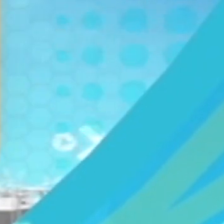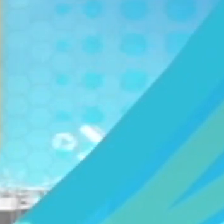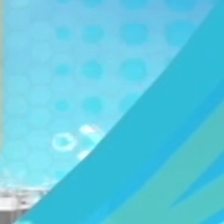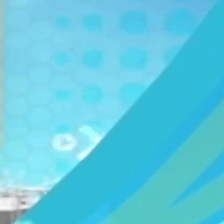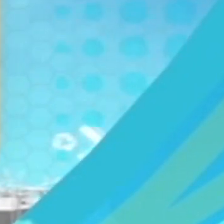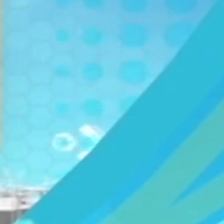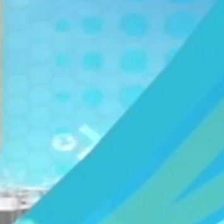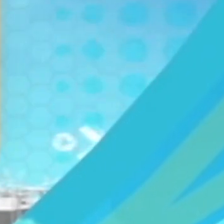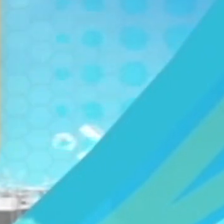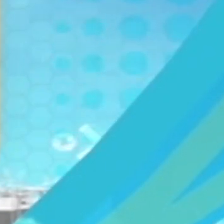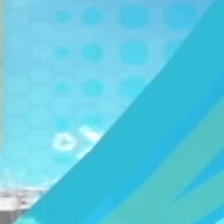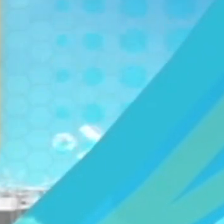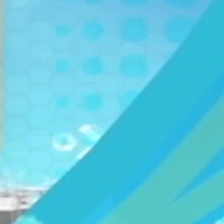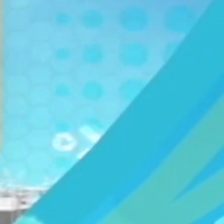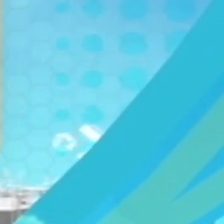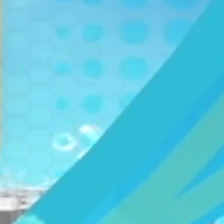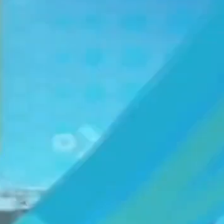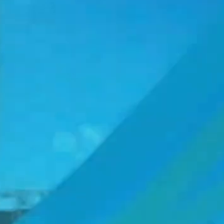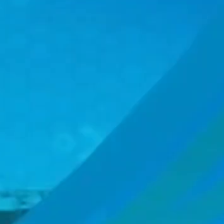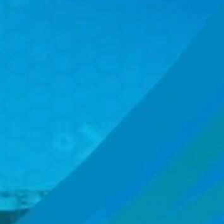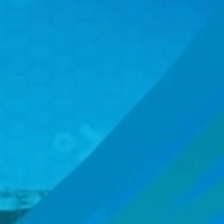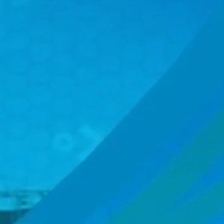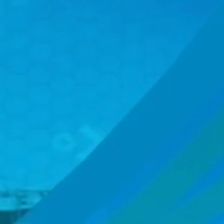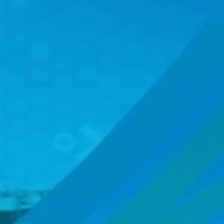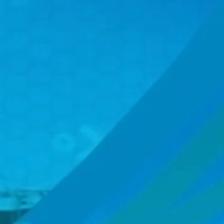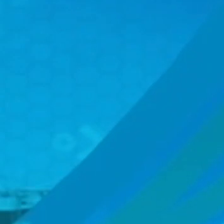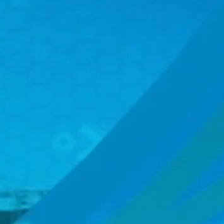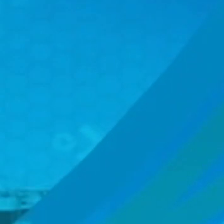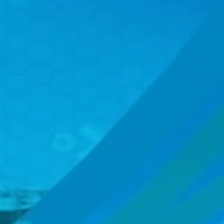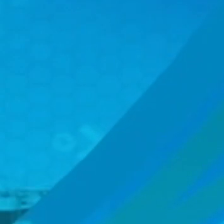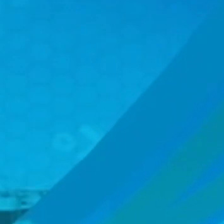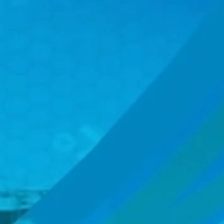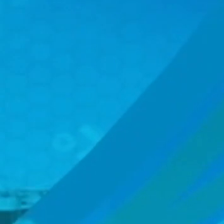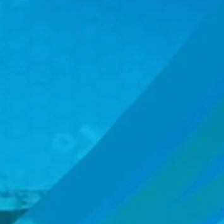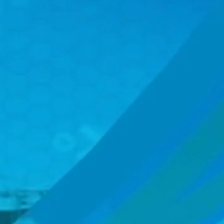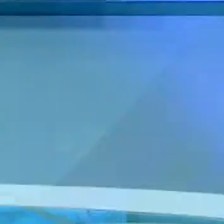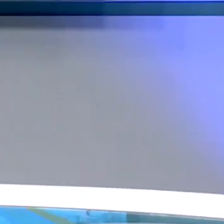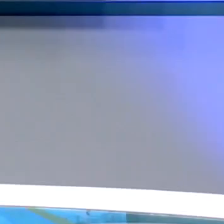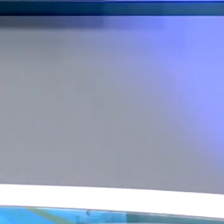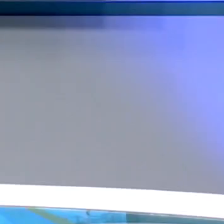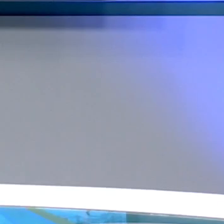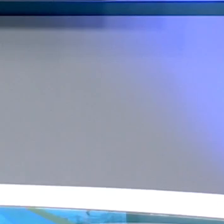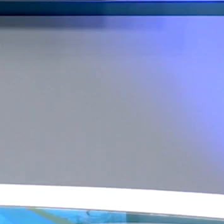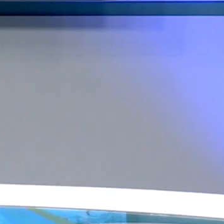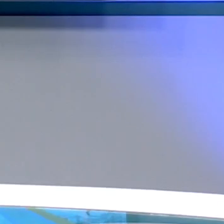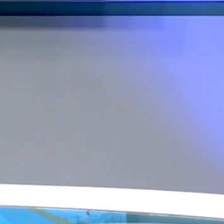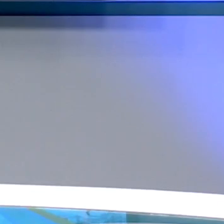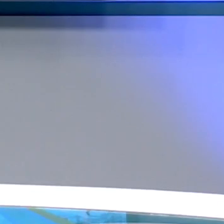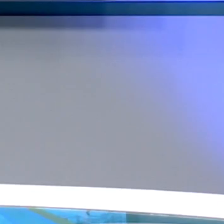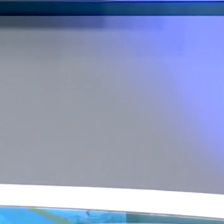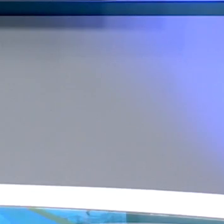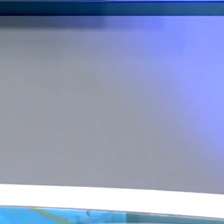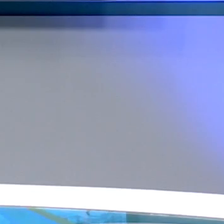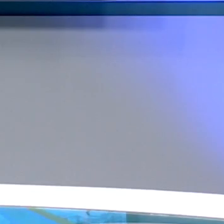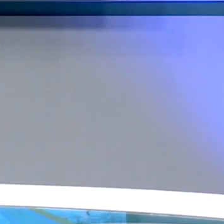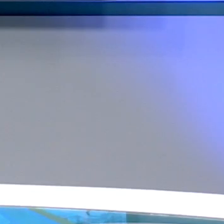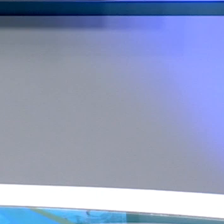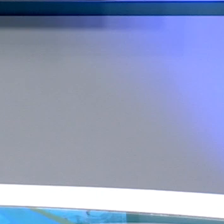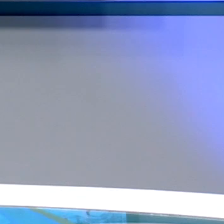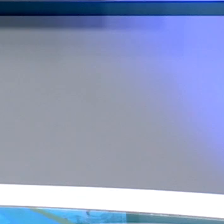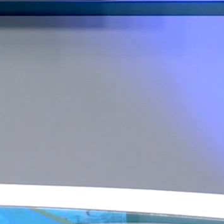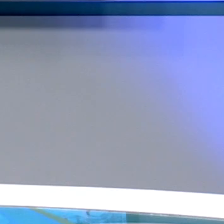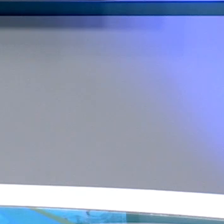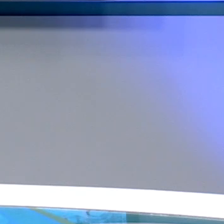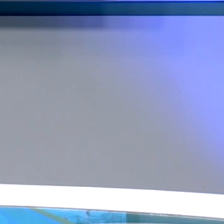Popular Pensiones te presenta la tasa básica pasiva en este momento vamos